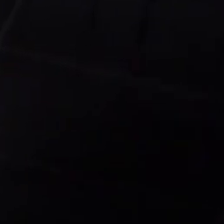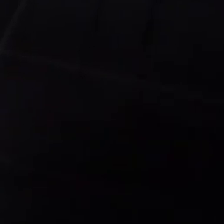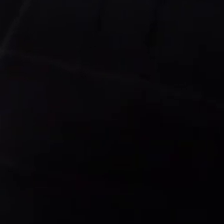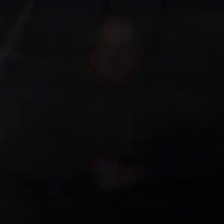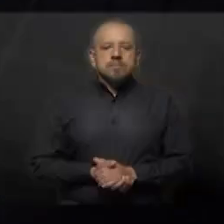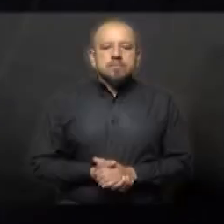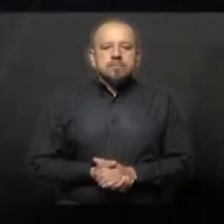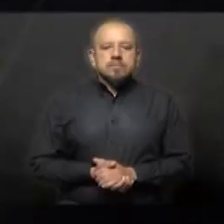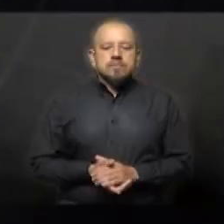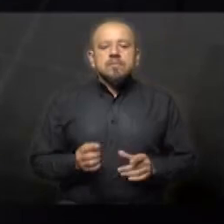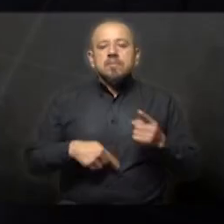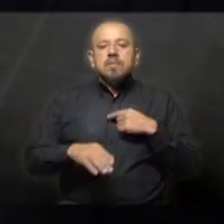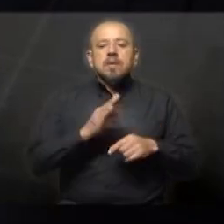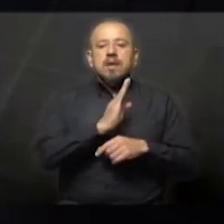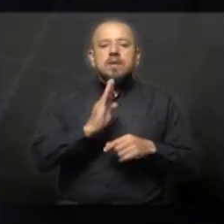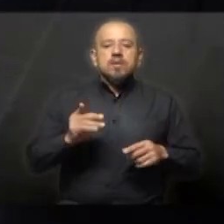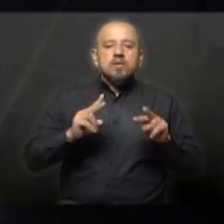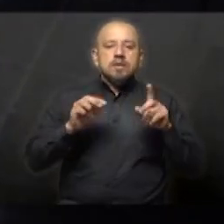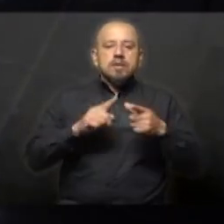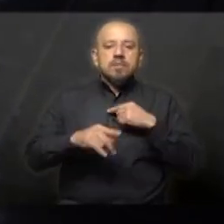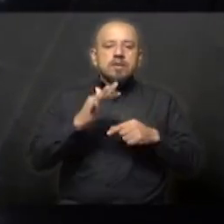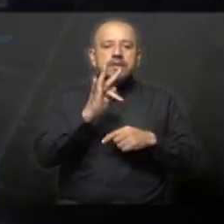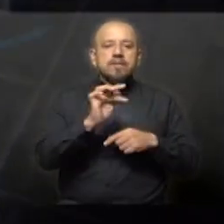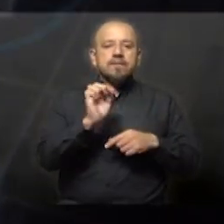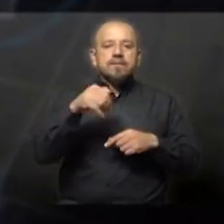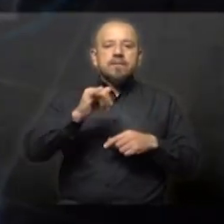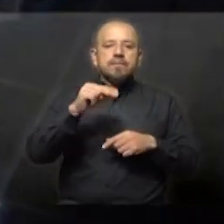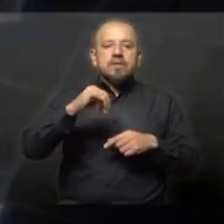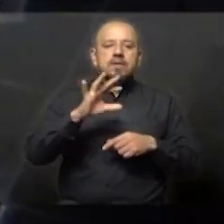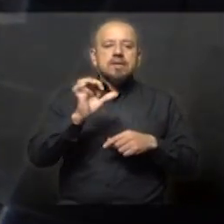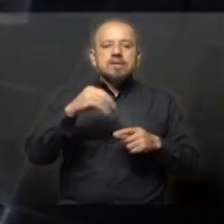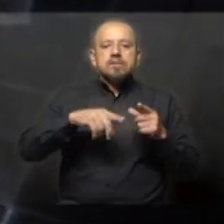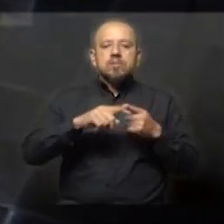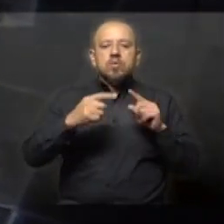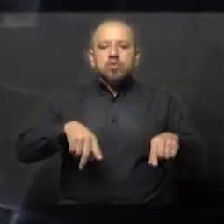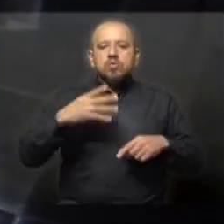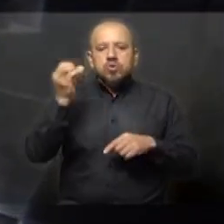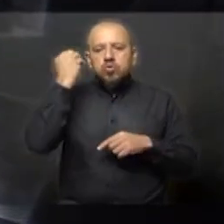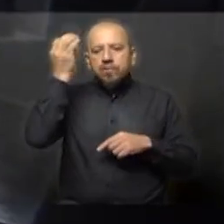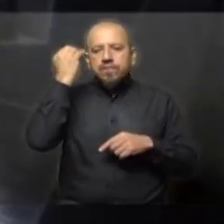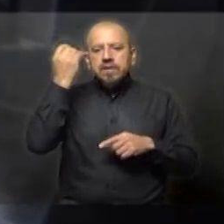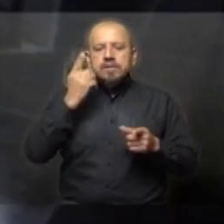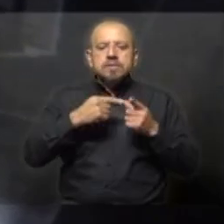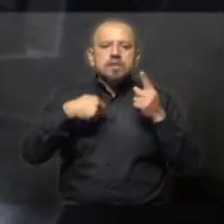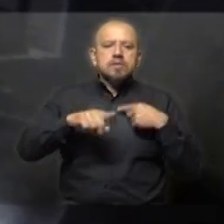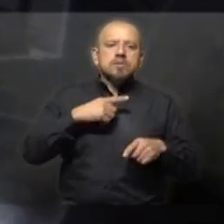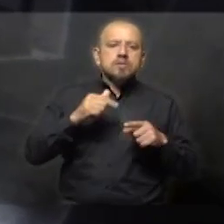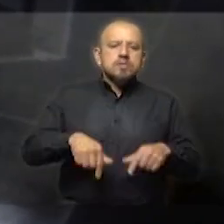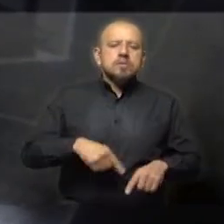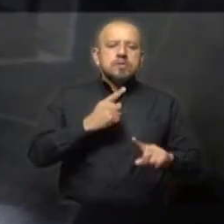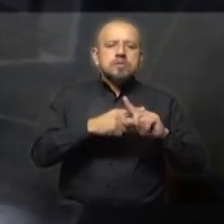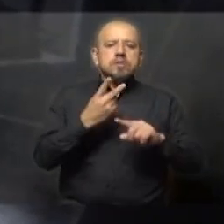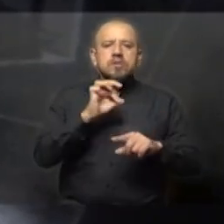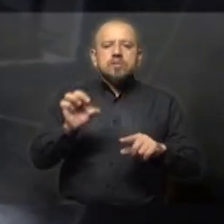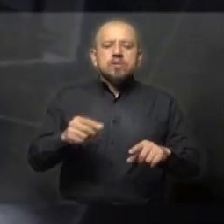el libro sobre feminismo de Carlos baferreyra recopila conferencias dictadas por el filósofo bien a principios del siglo 20